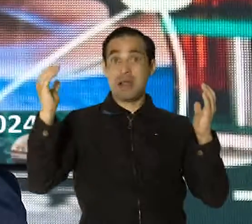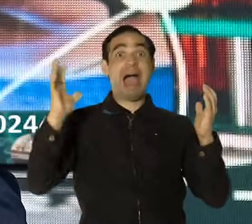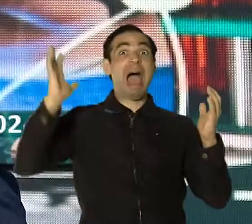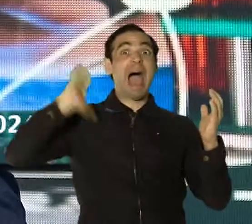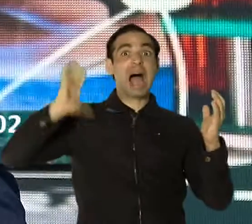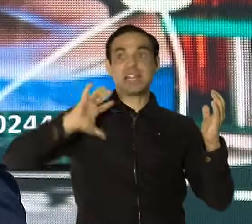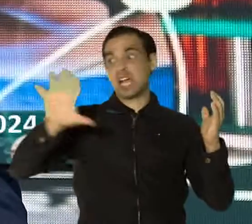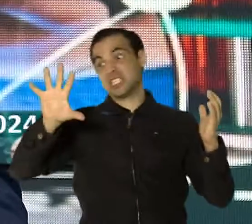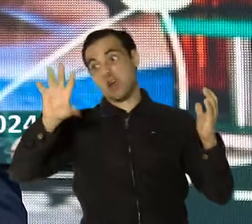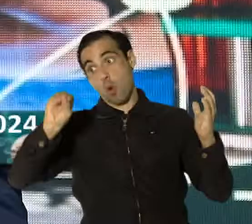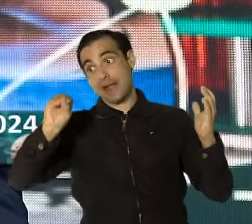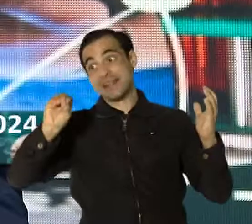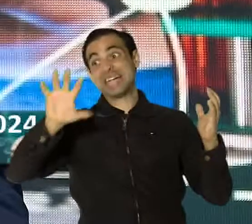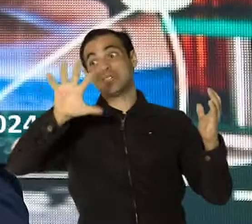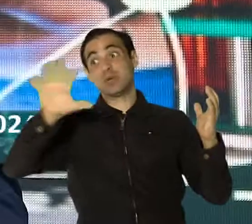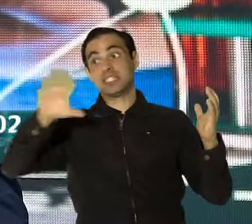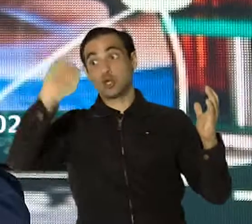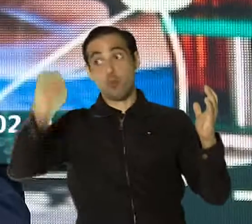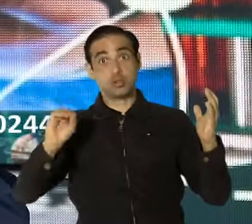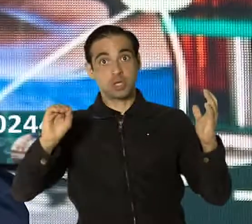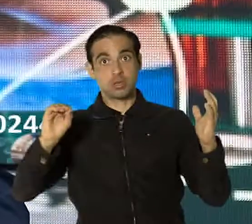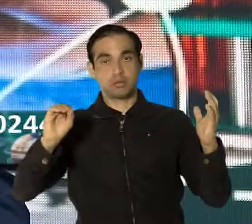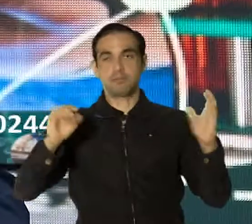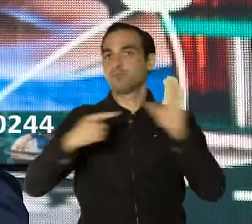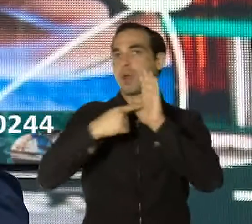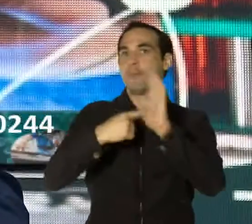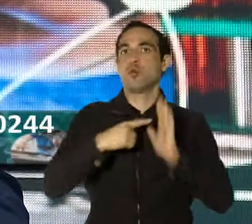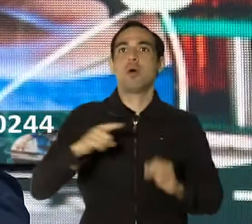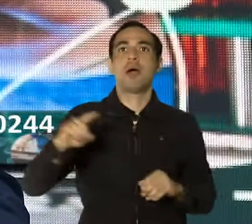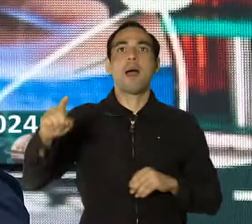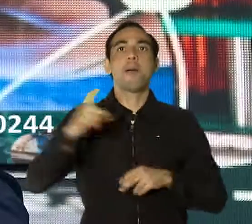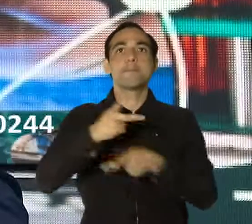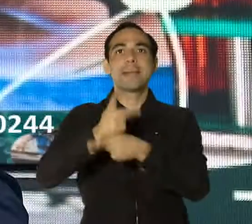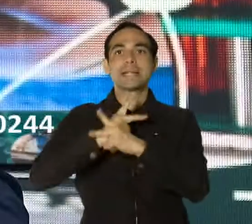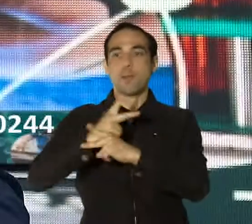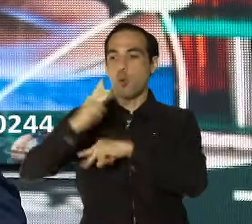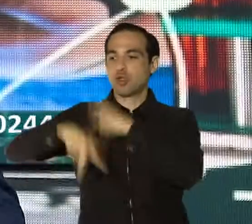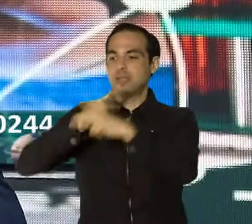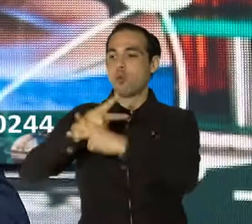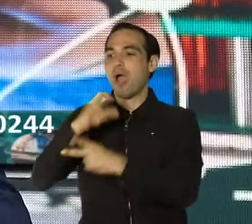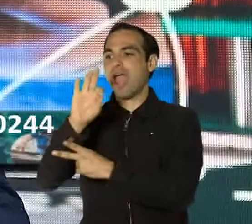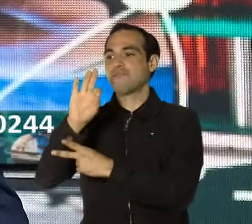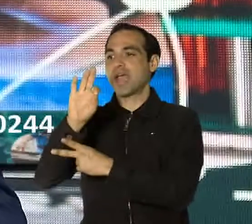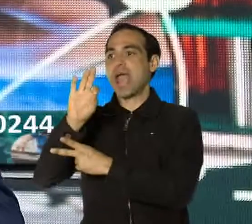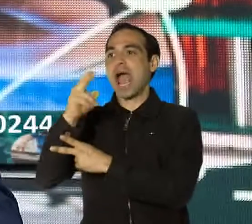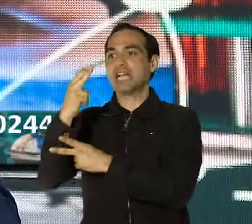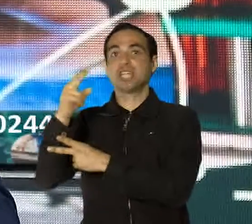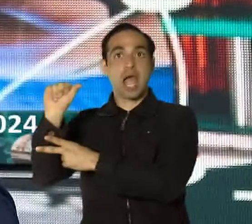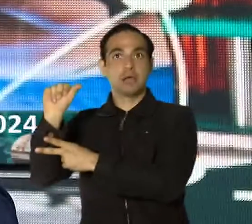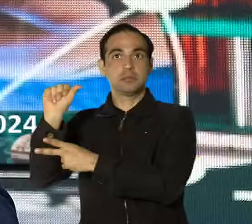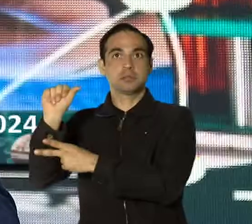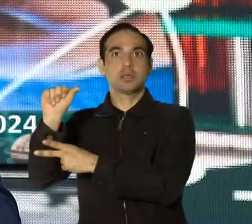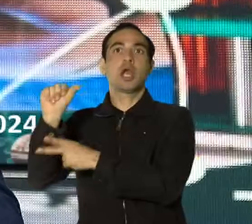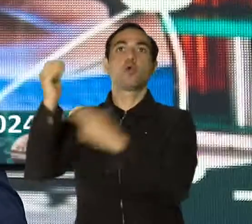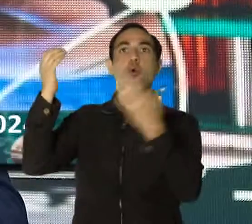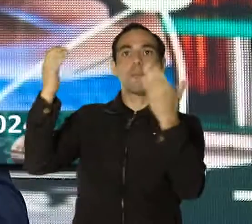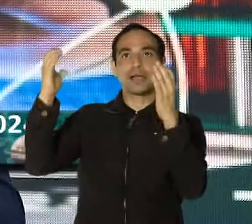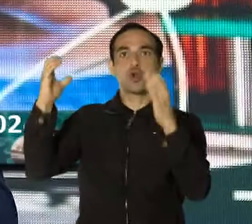50 o un 55. En FHA llega hasta un 45 y en convencional. Ese parámetro de que se